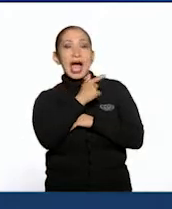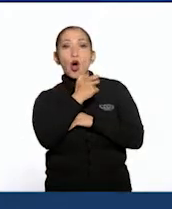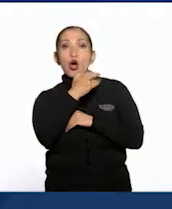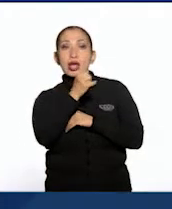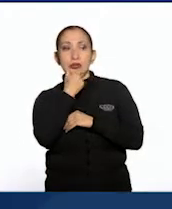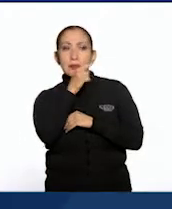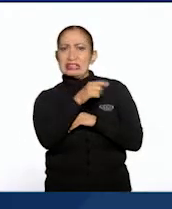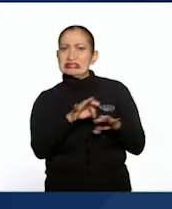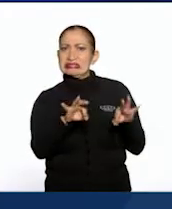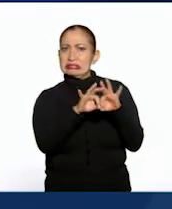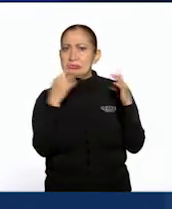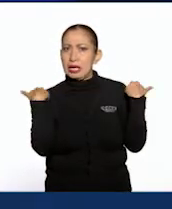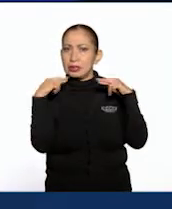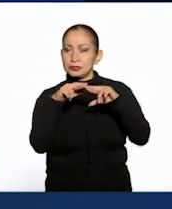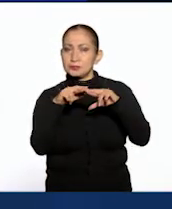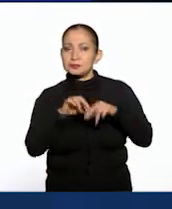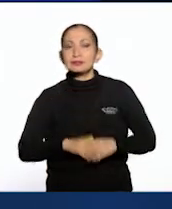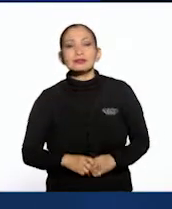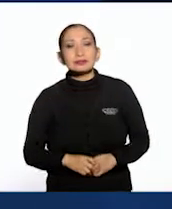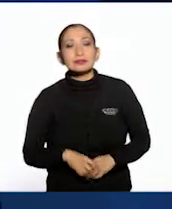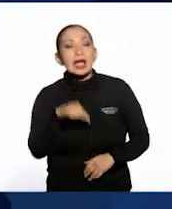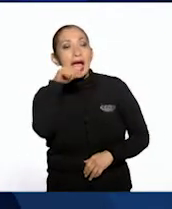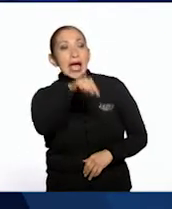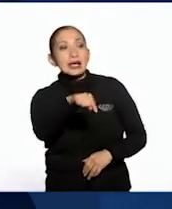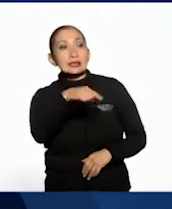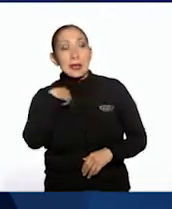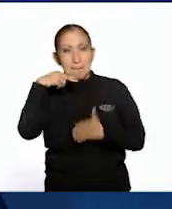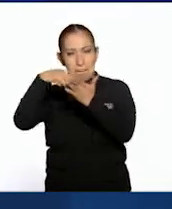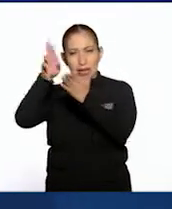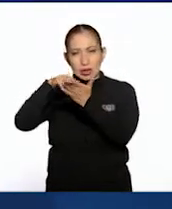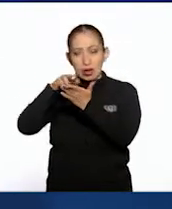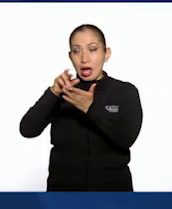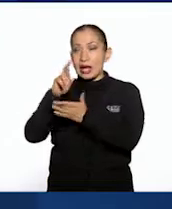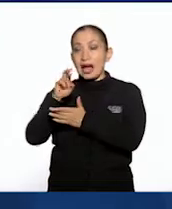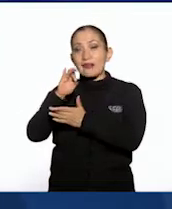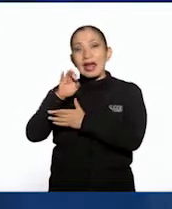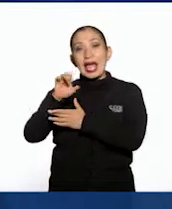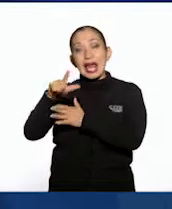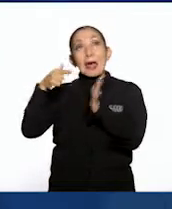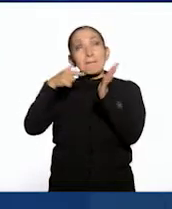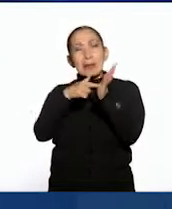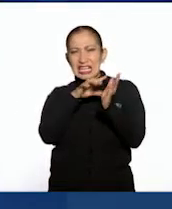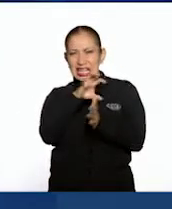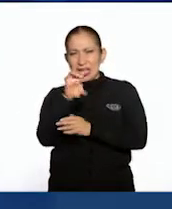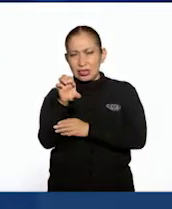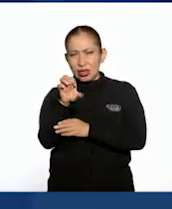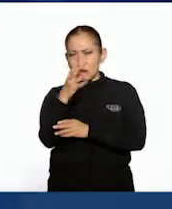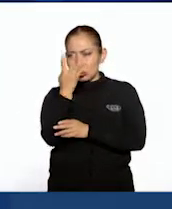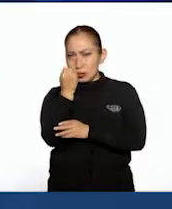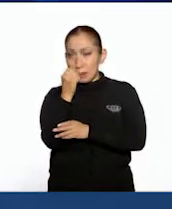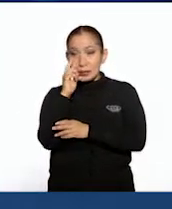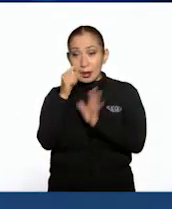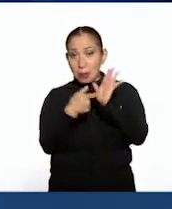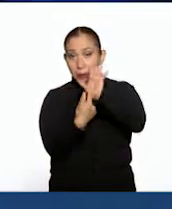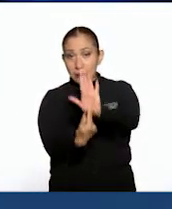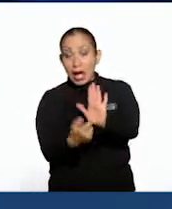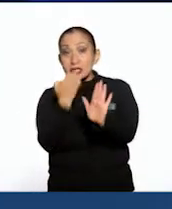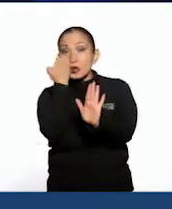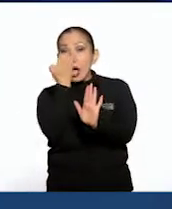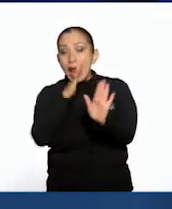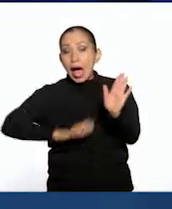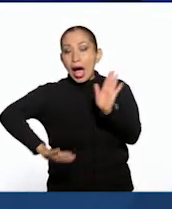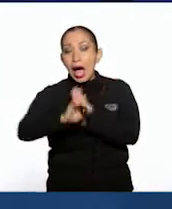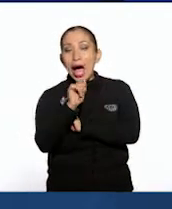maestro principal. En este cuadro pintado por Rafael en 1509, se muestra la escuela